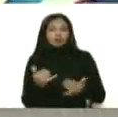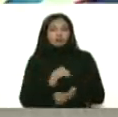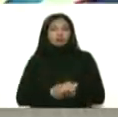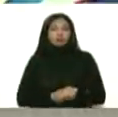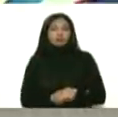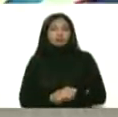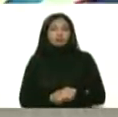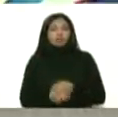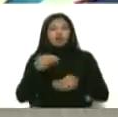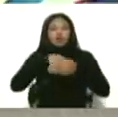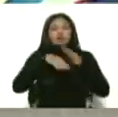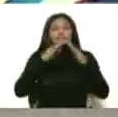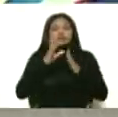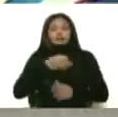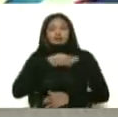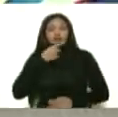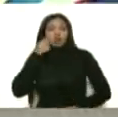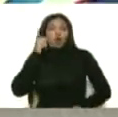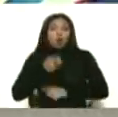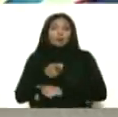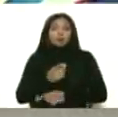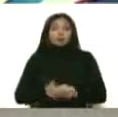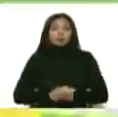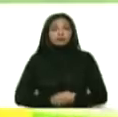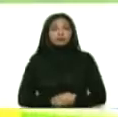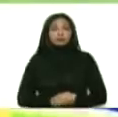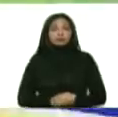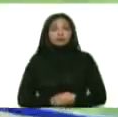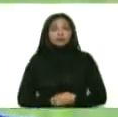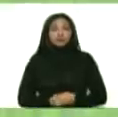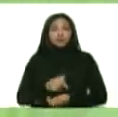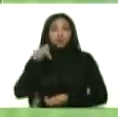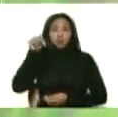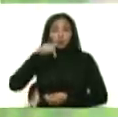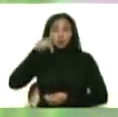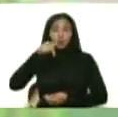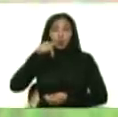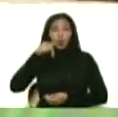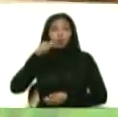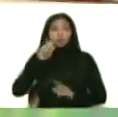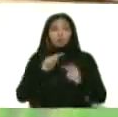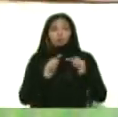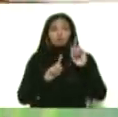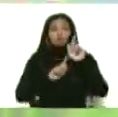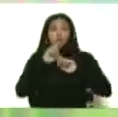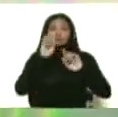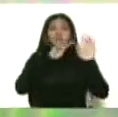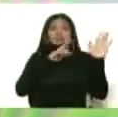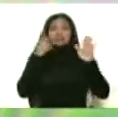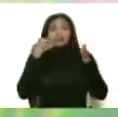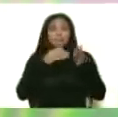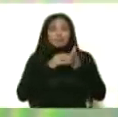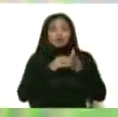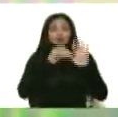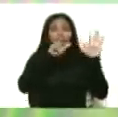la cuarentena social y obligatoria, hoy estaríamos aquí, 16.800